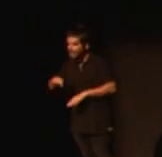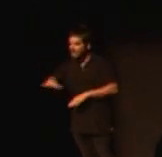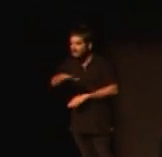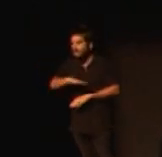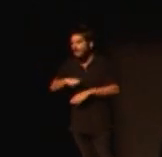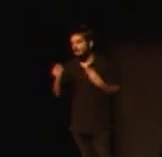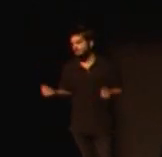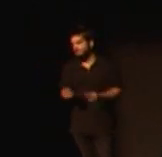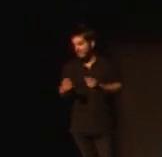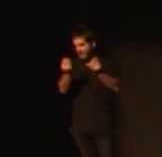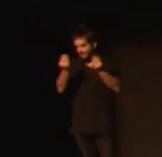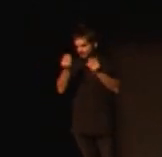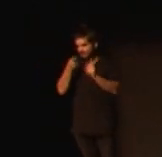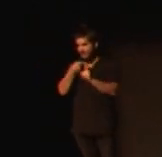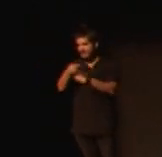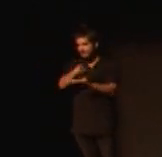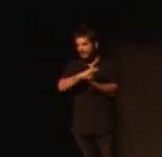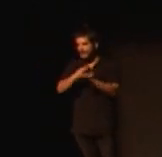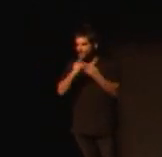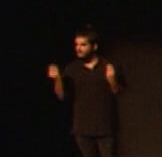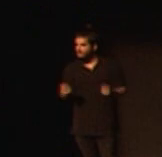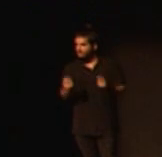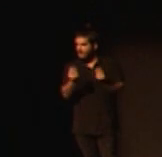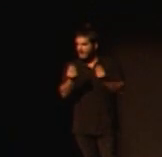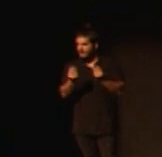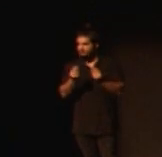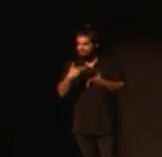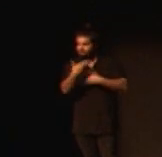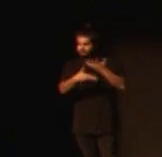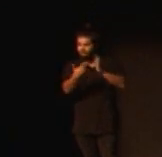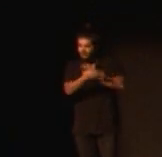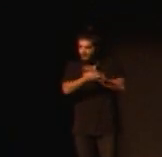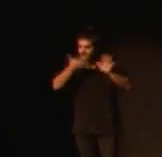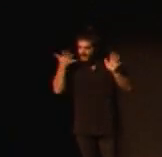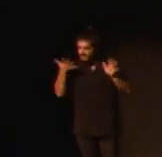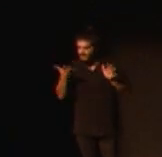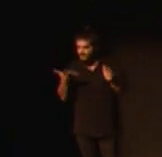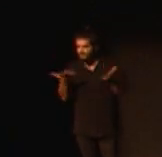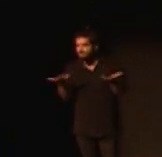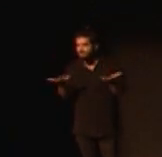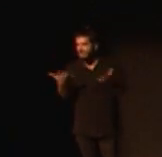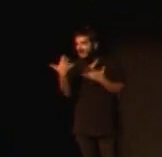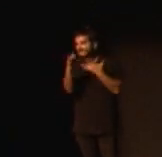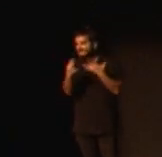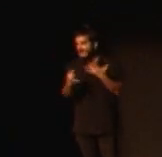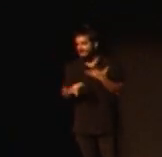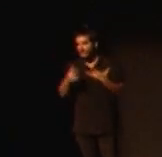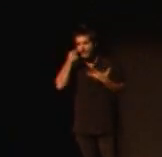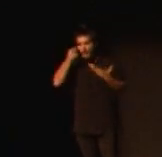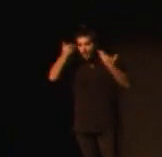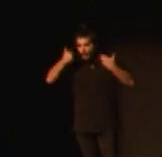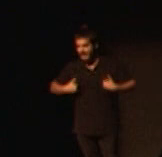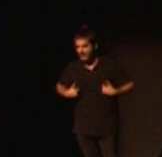región sea mejor y vaya mucho más rápido, tenemos un factor humano que no podemos desaprovechar y es el de